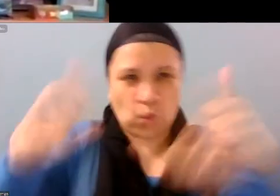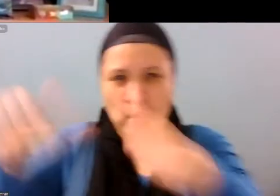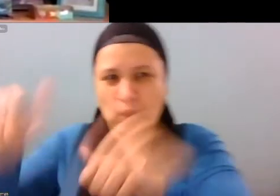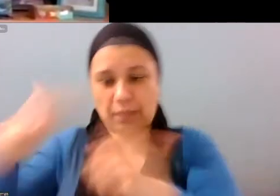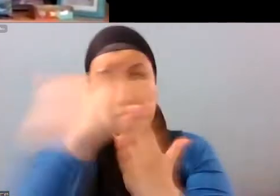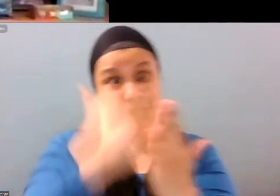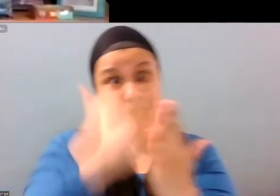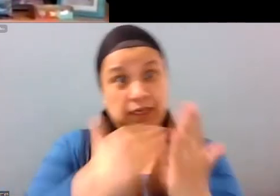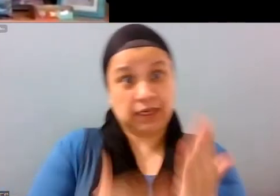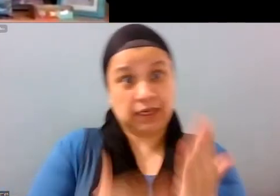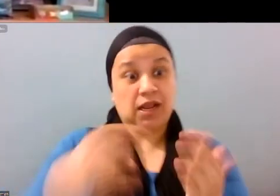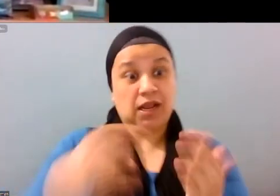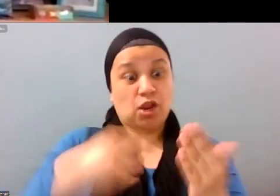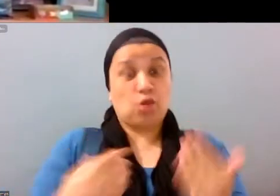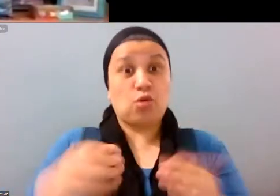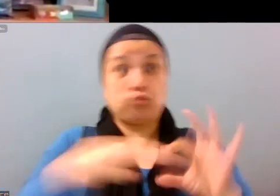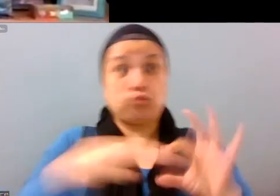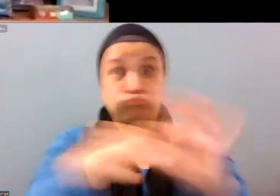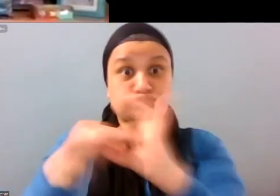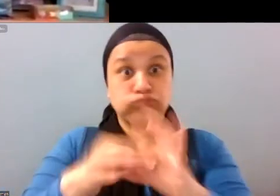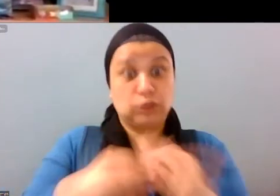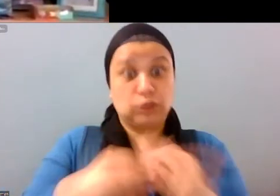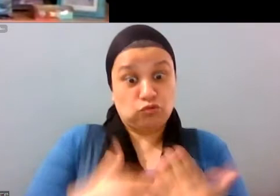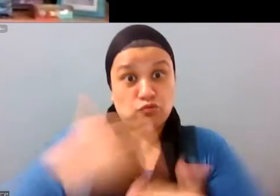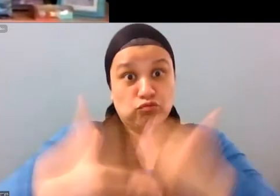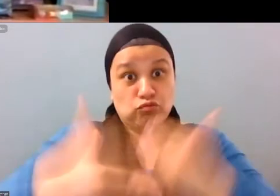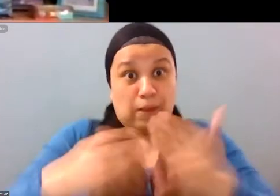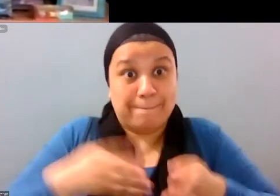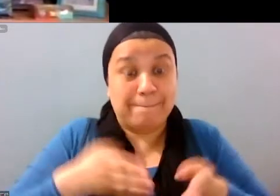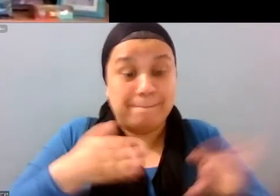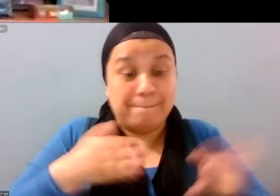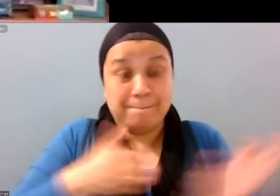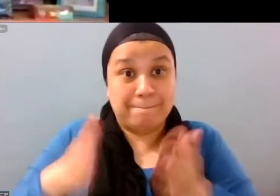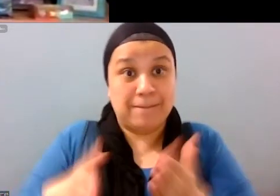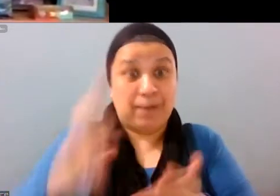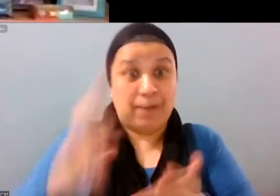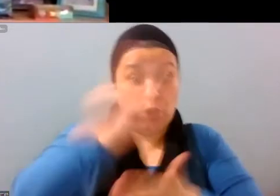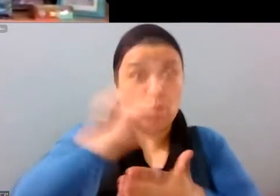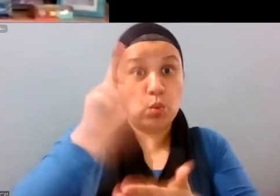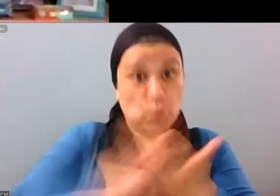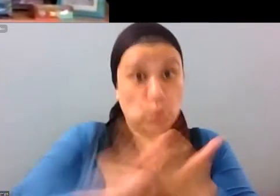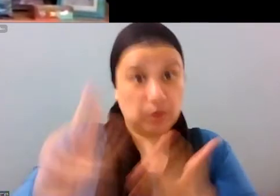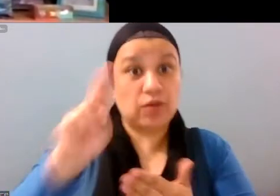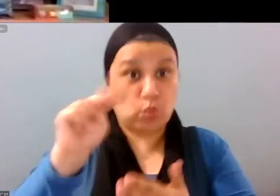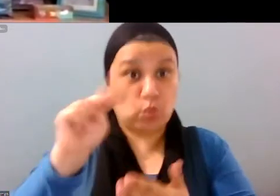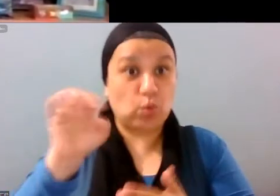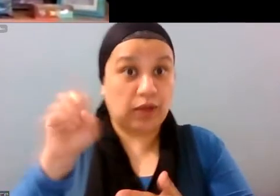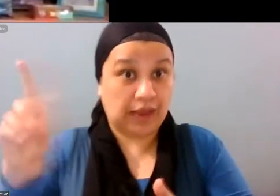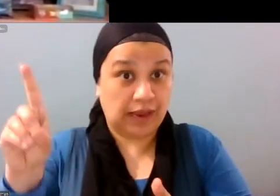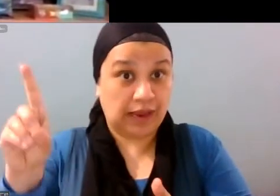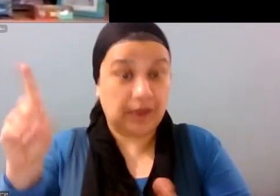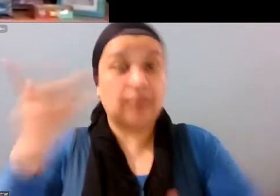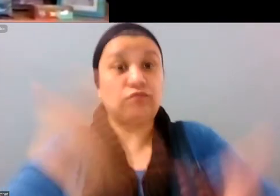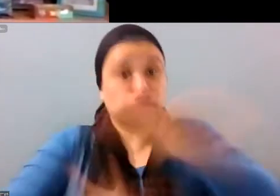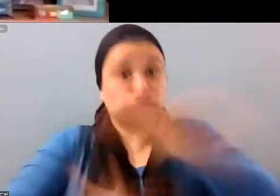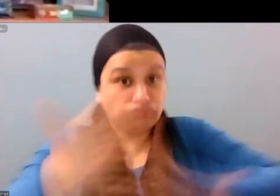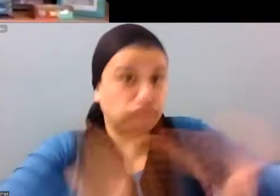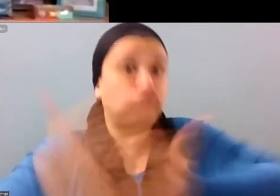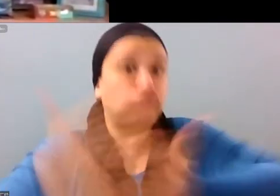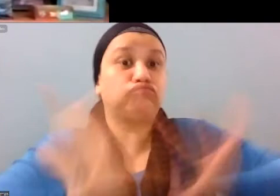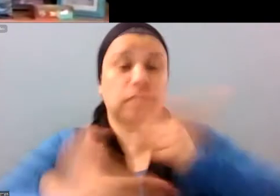permita establecer hojas de ruta en el que la universidad estatal a distancia en colaboración permanente con las